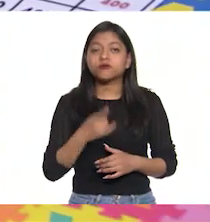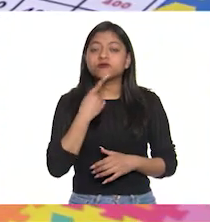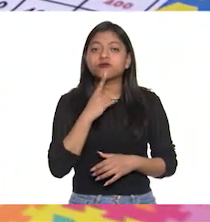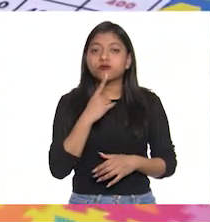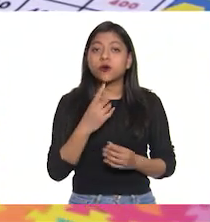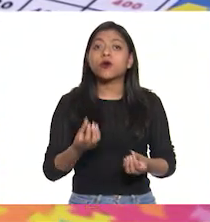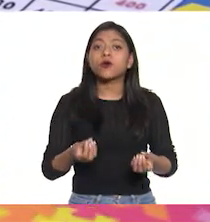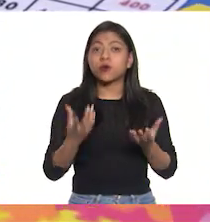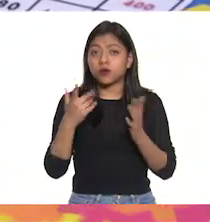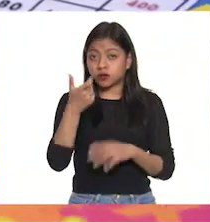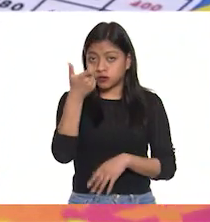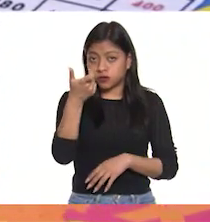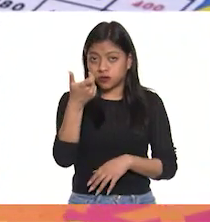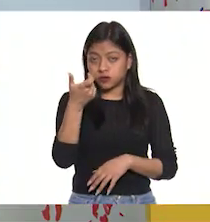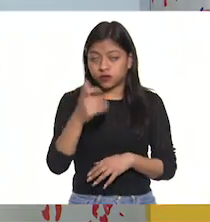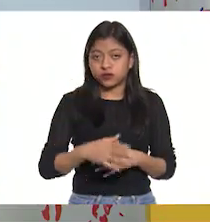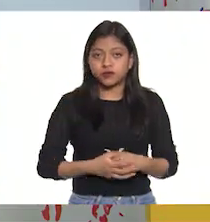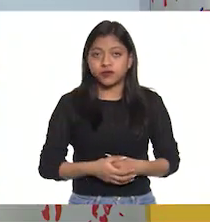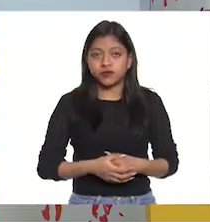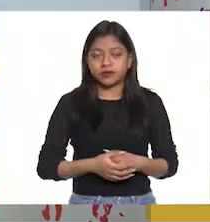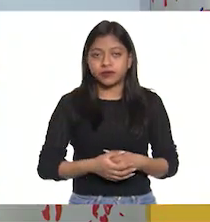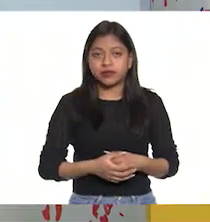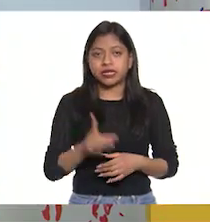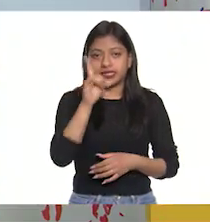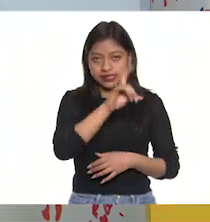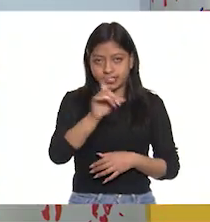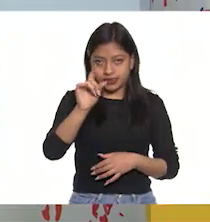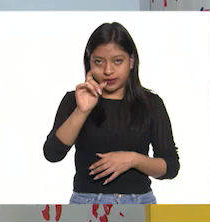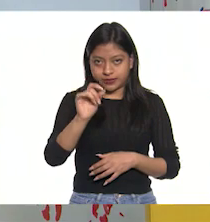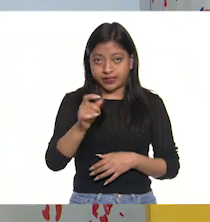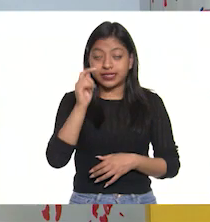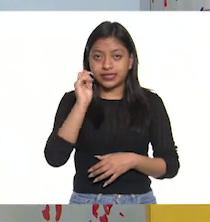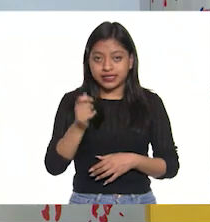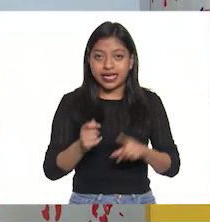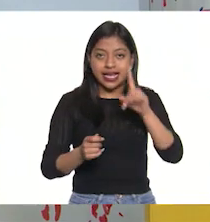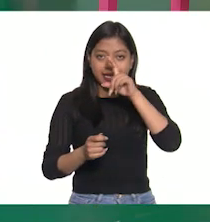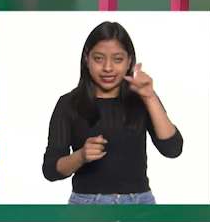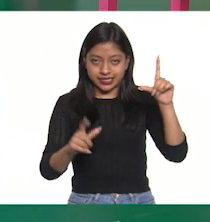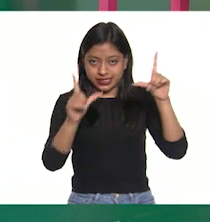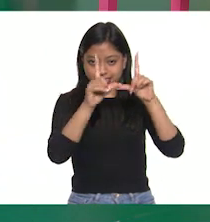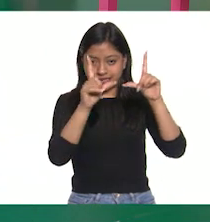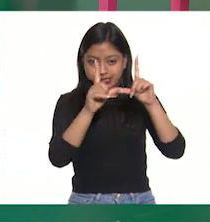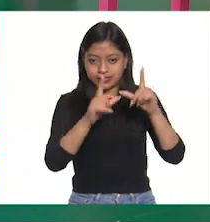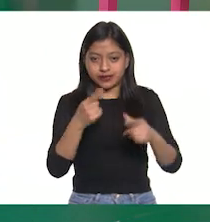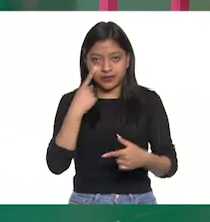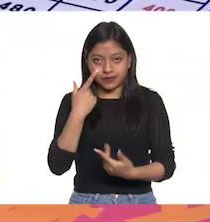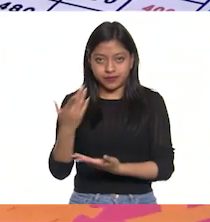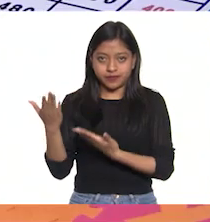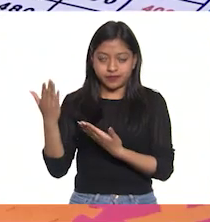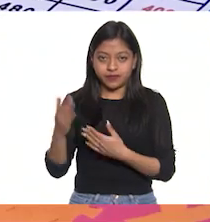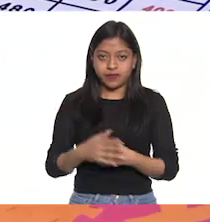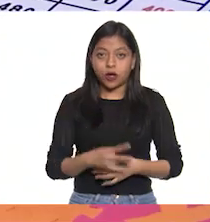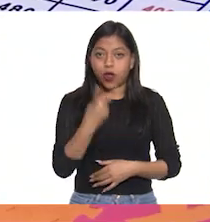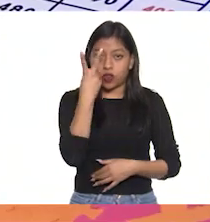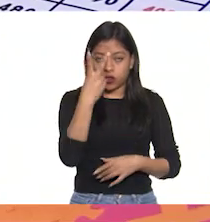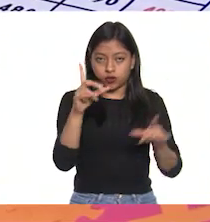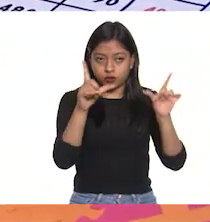120. 120. Necesitamos entonces 100 pesos, que voy a poner aquí, con dos billetes de